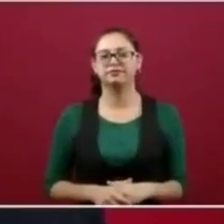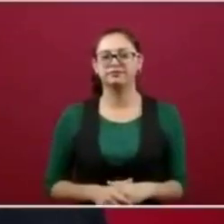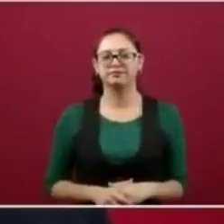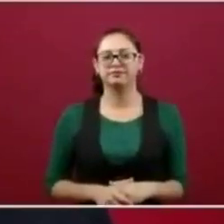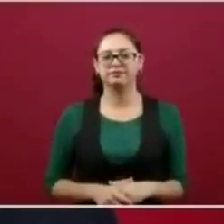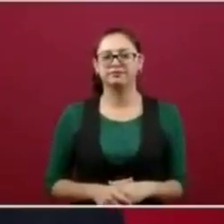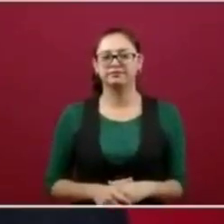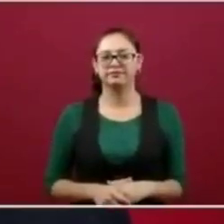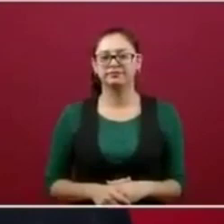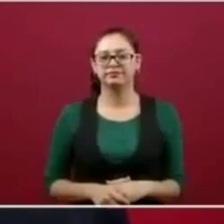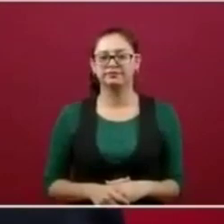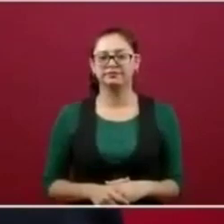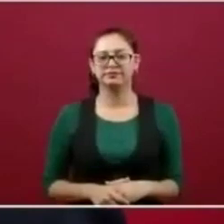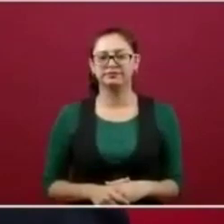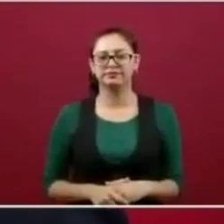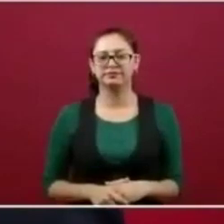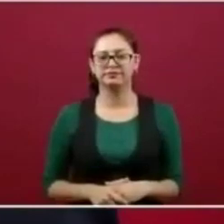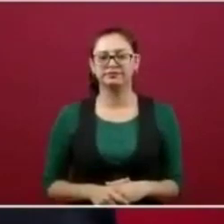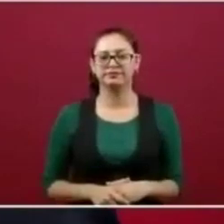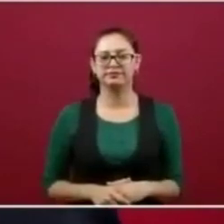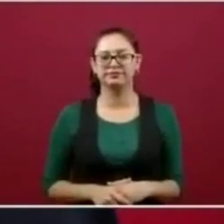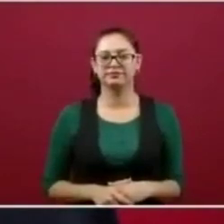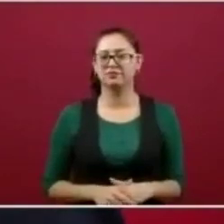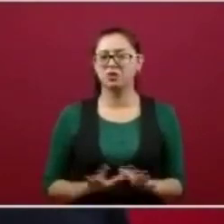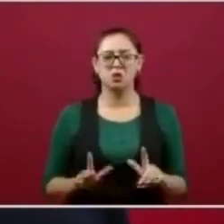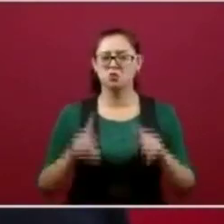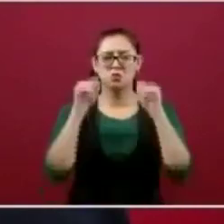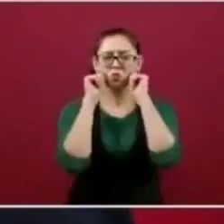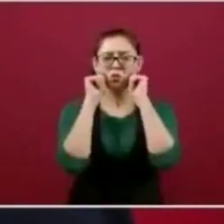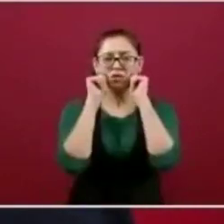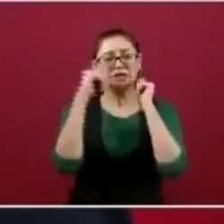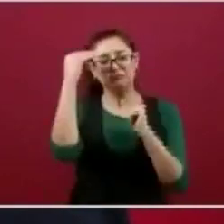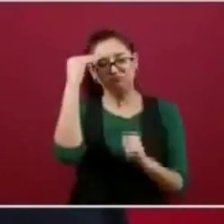Entonces, no le hace que nos lleve tiempo,